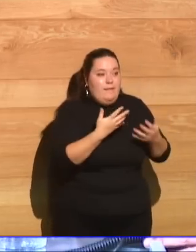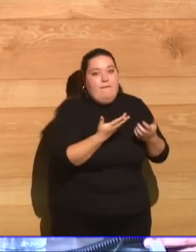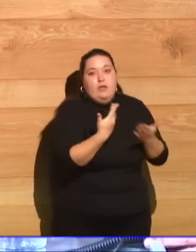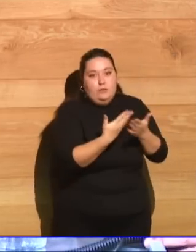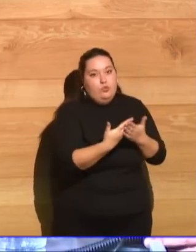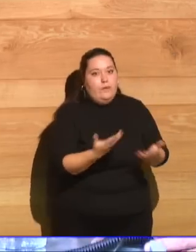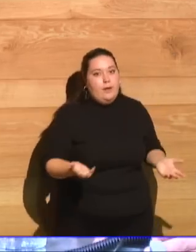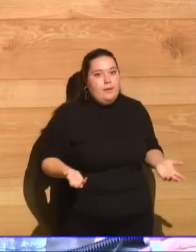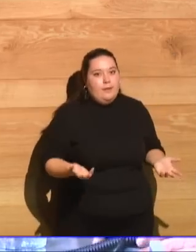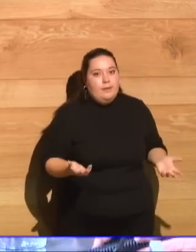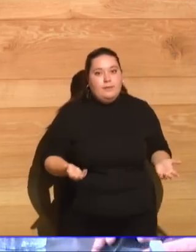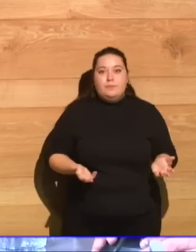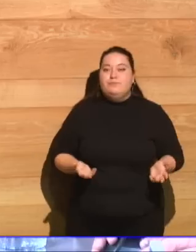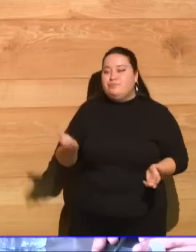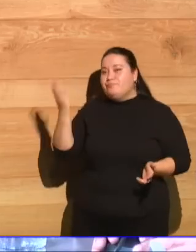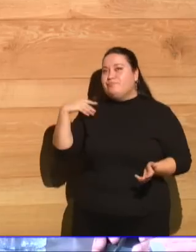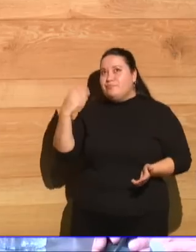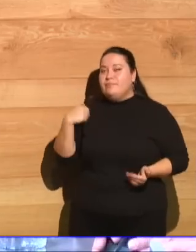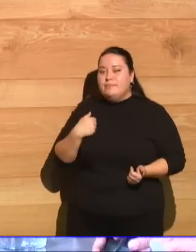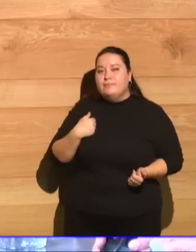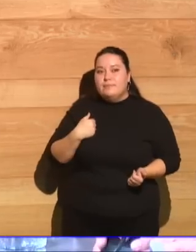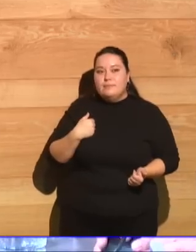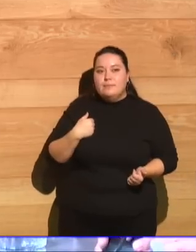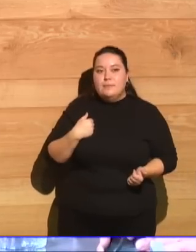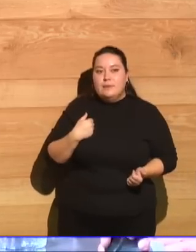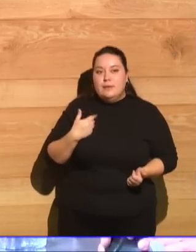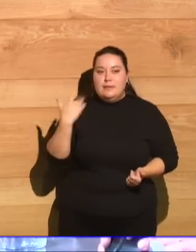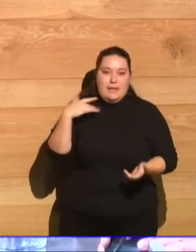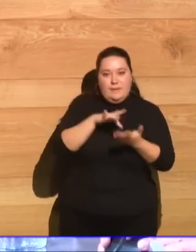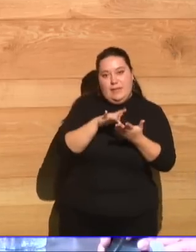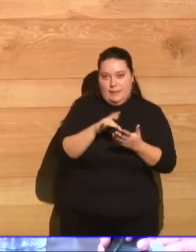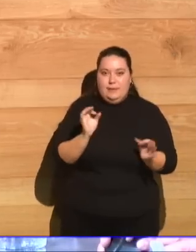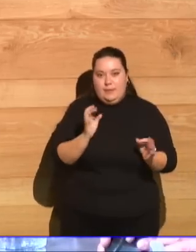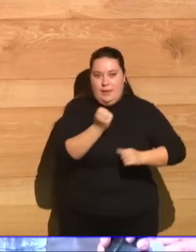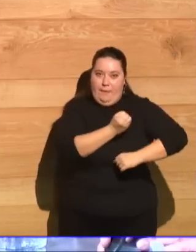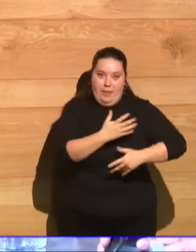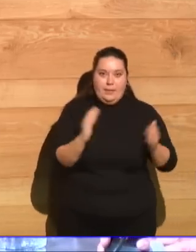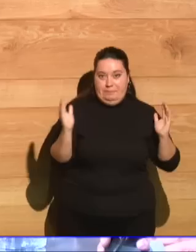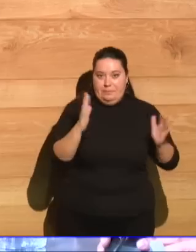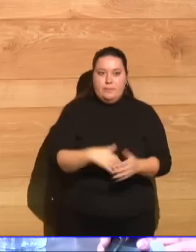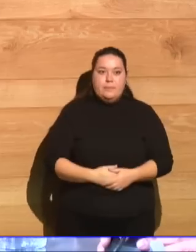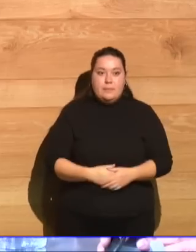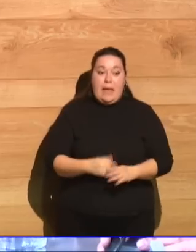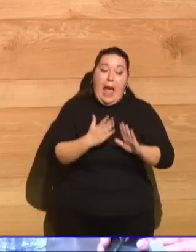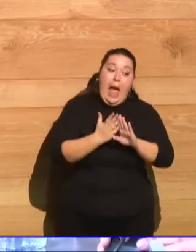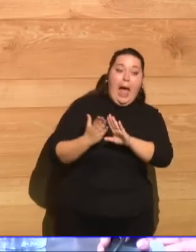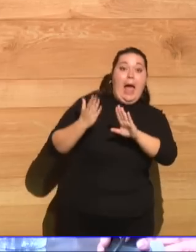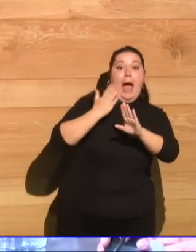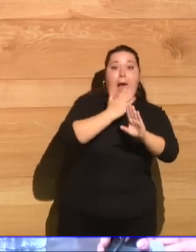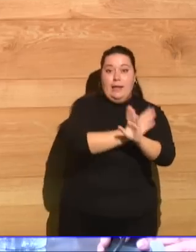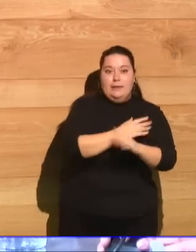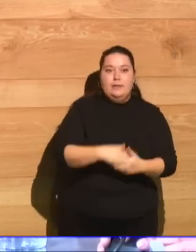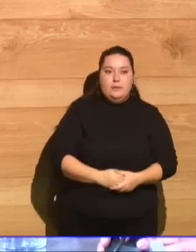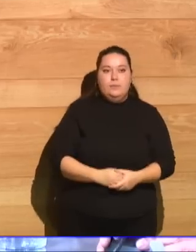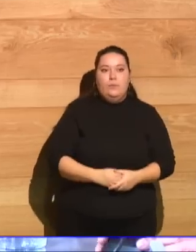que esto fue digamos en estas fechas señaladas, ¿vale? Sí. Y antes de estas fechas señaladas,